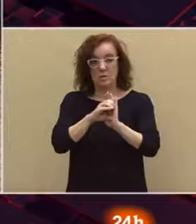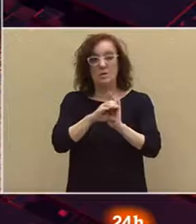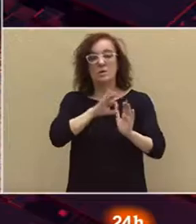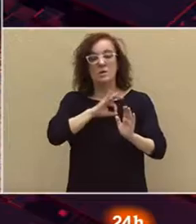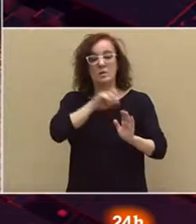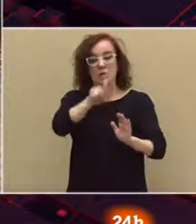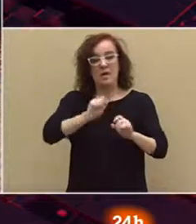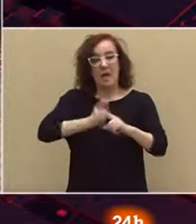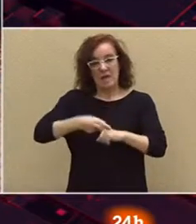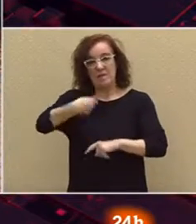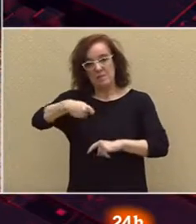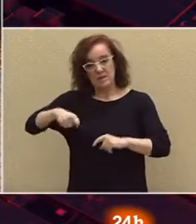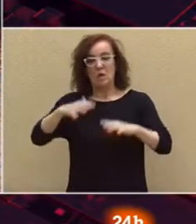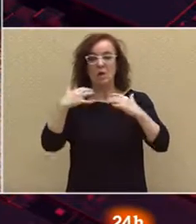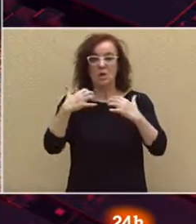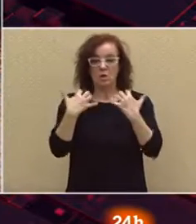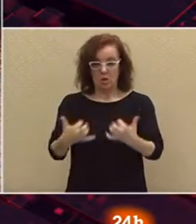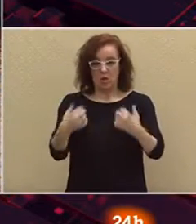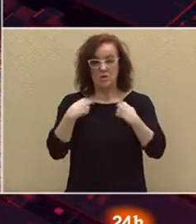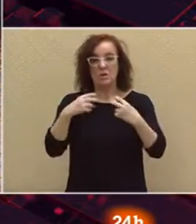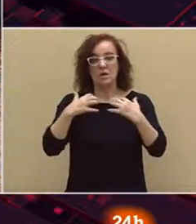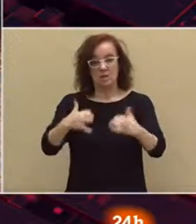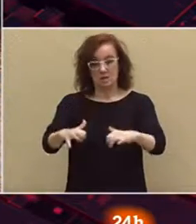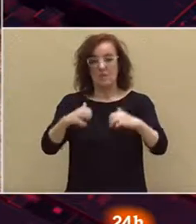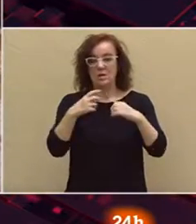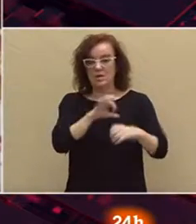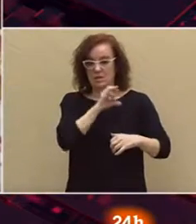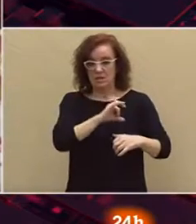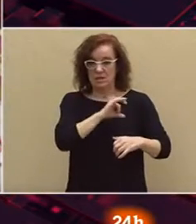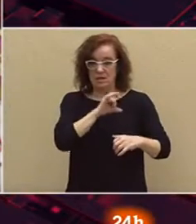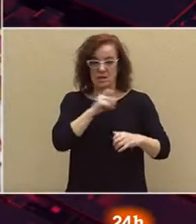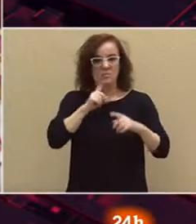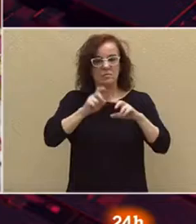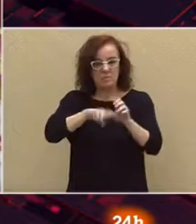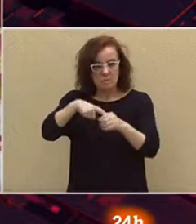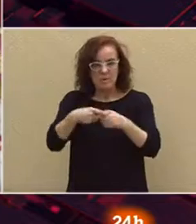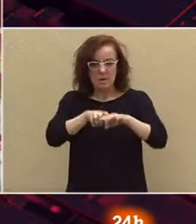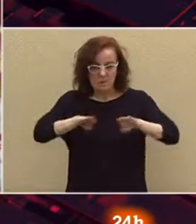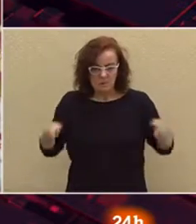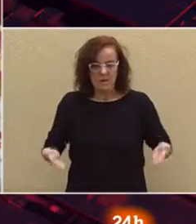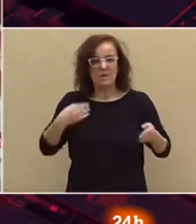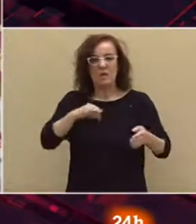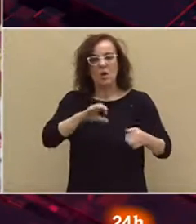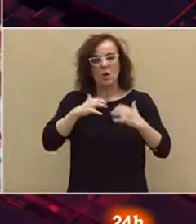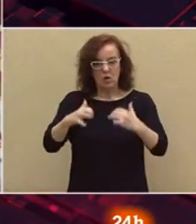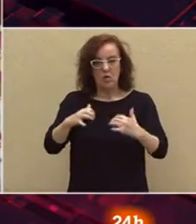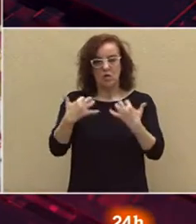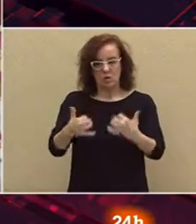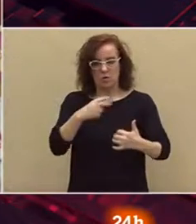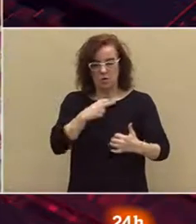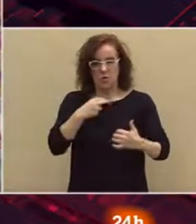del Congreso y del Senado, señores miembros de las mesas del Congreso y del Senado, señora vicepresidenta del